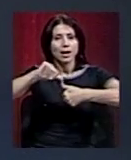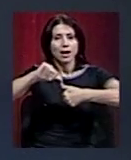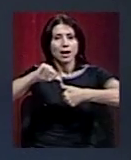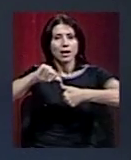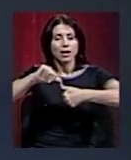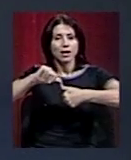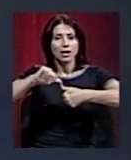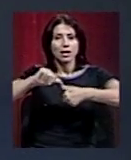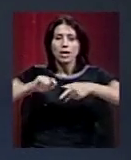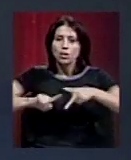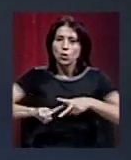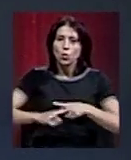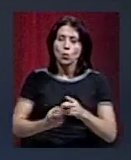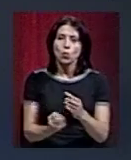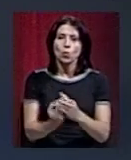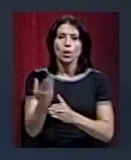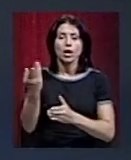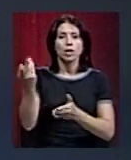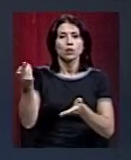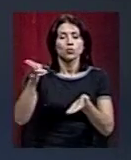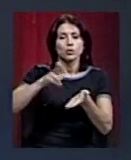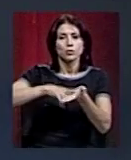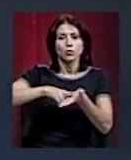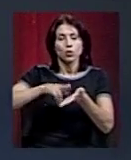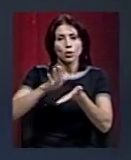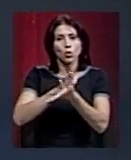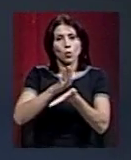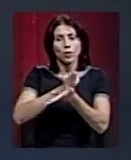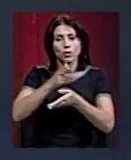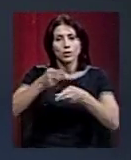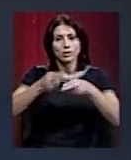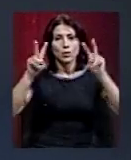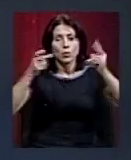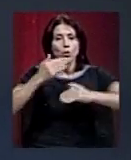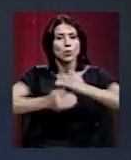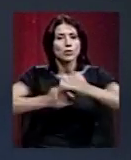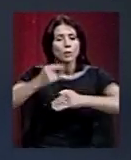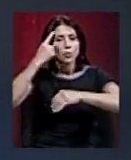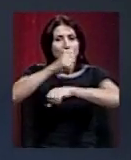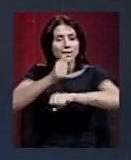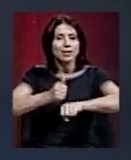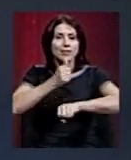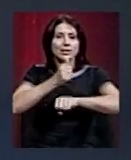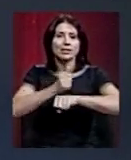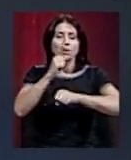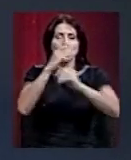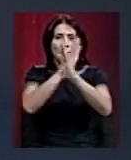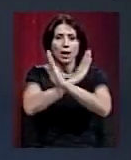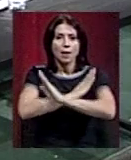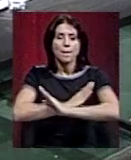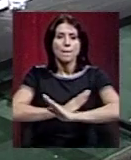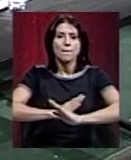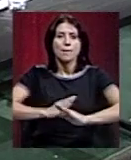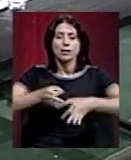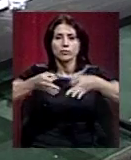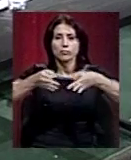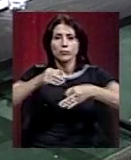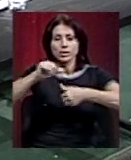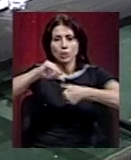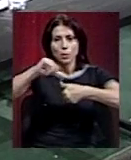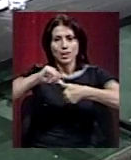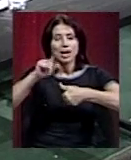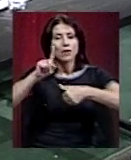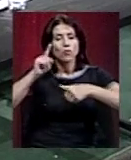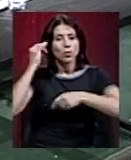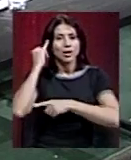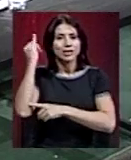que dio origen a la suscripción del documento que se denominó Procedimiento para establecer una paz firme y duradera en Centroamérica, que fue una